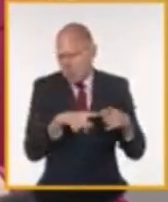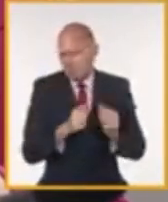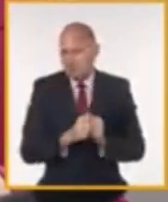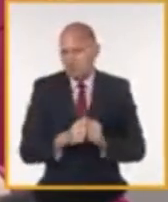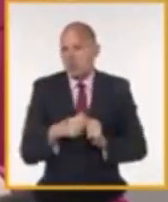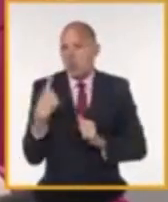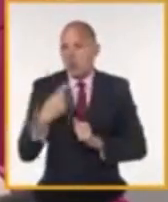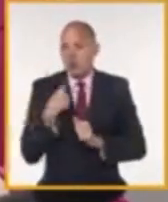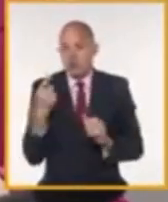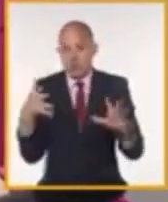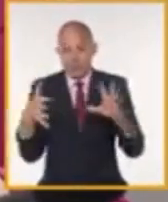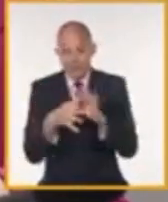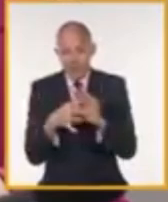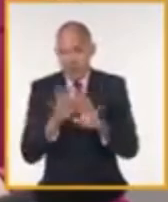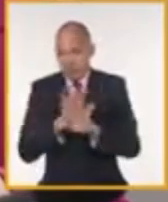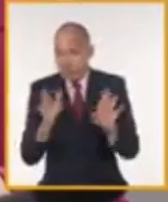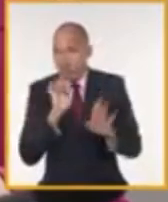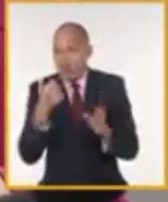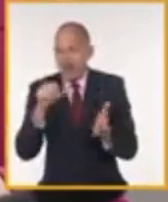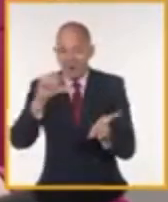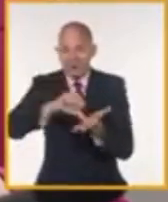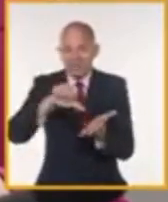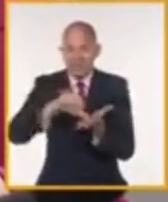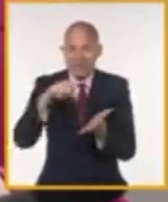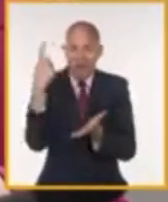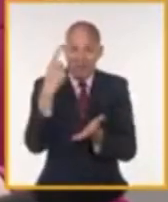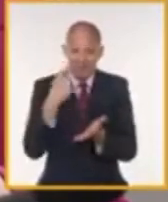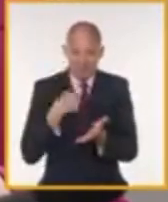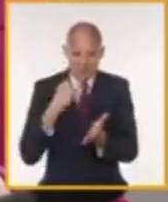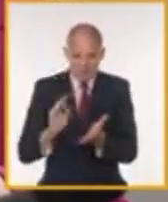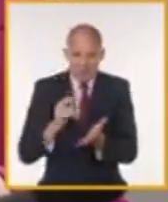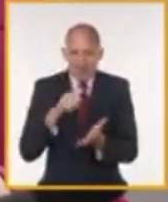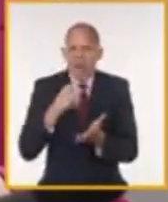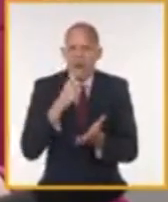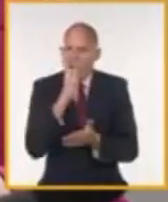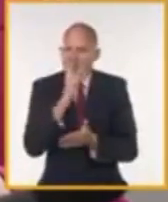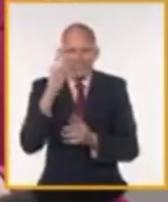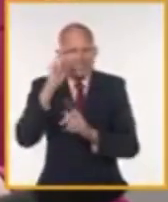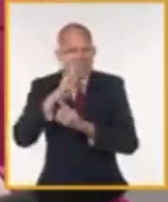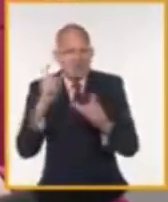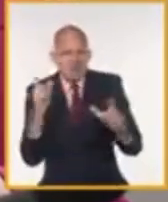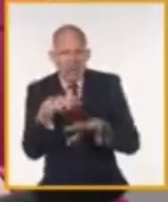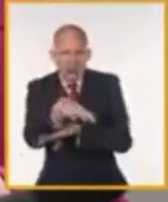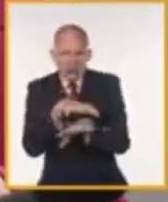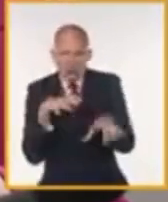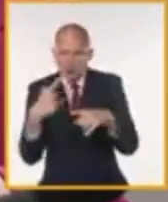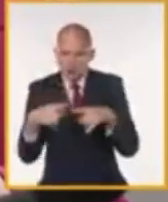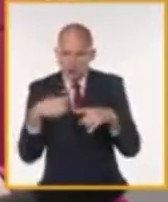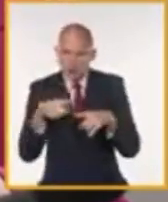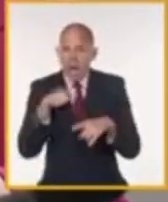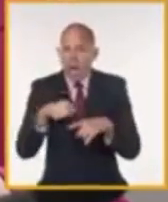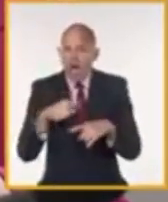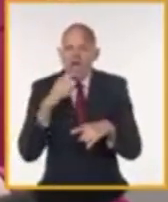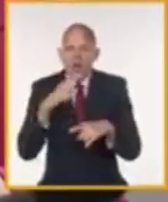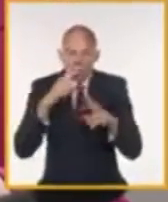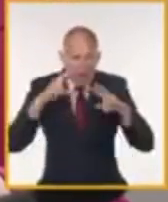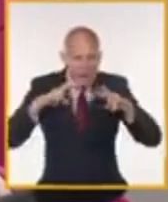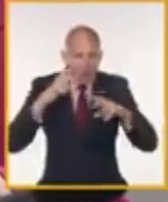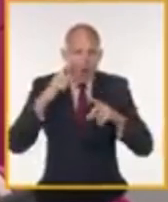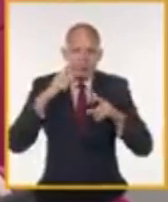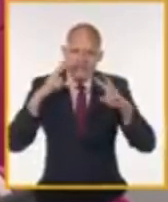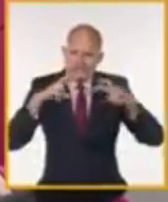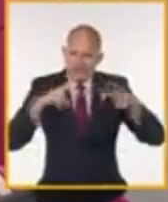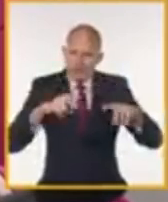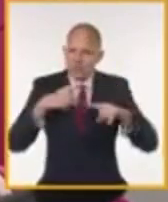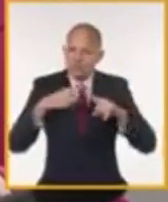Ciencia Animal, donde se trabajan proyectos que mejoran la calidad de los suelos y aumentan los